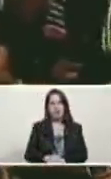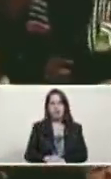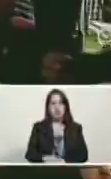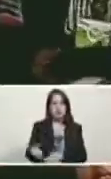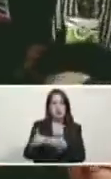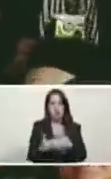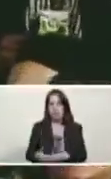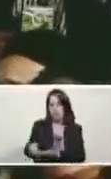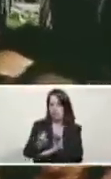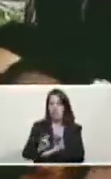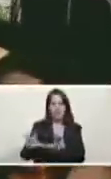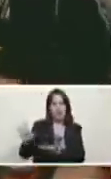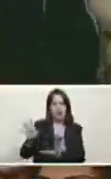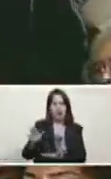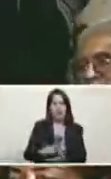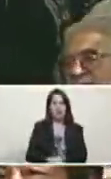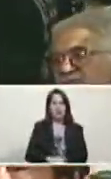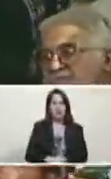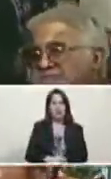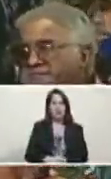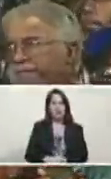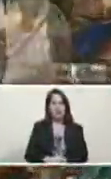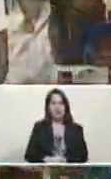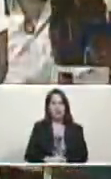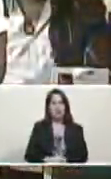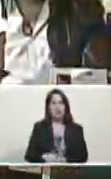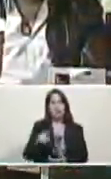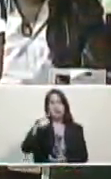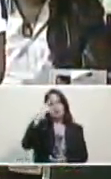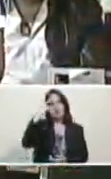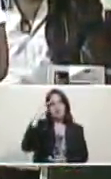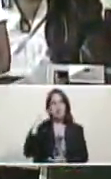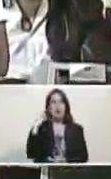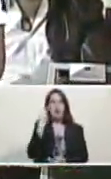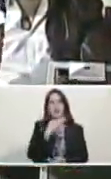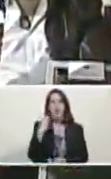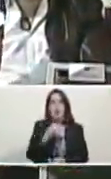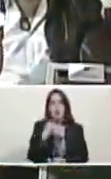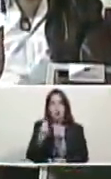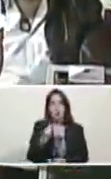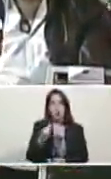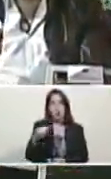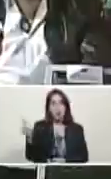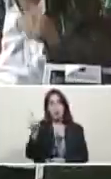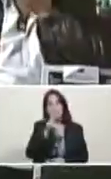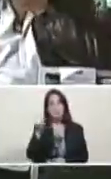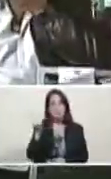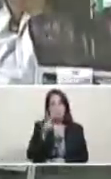sepan que los pueblos del mundo y la juventud están con ustedes compañeros compañeros